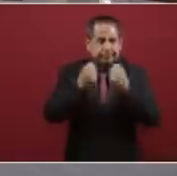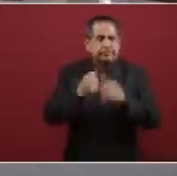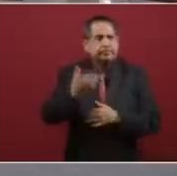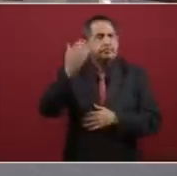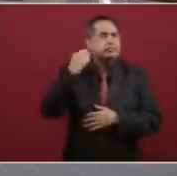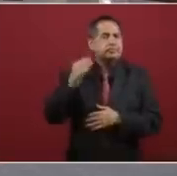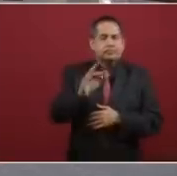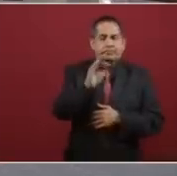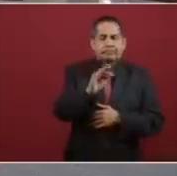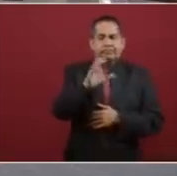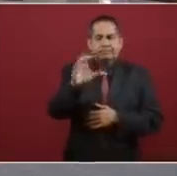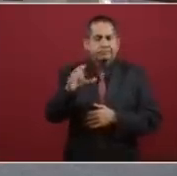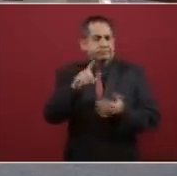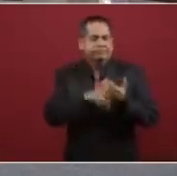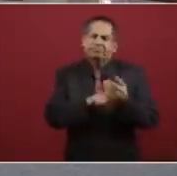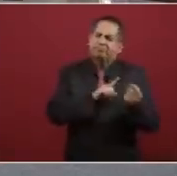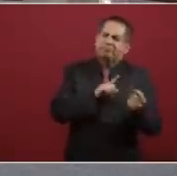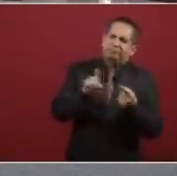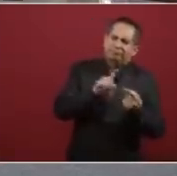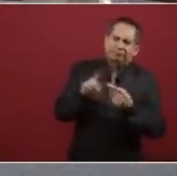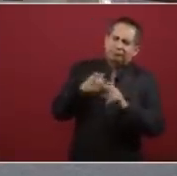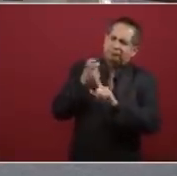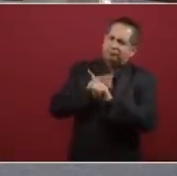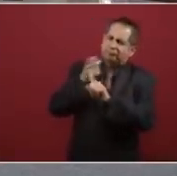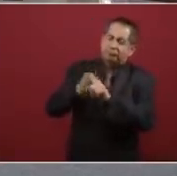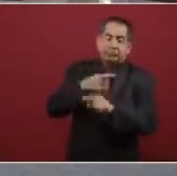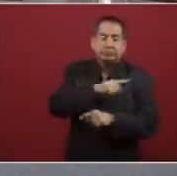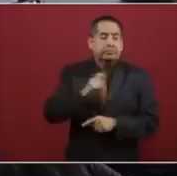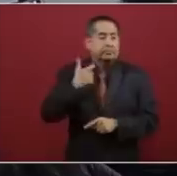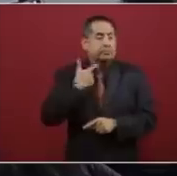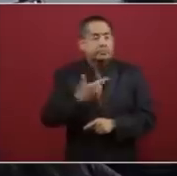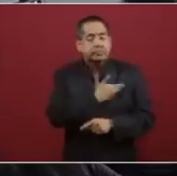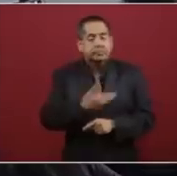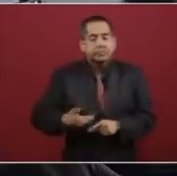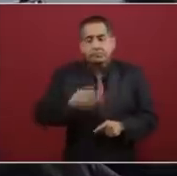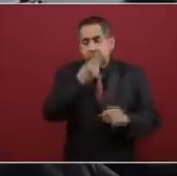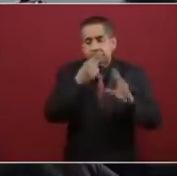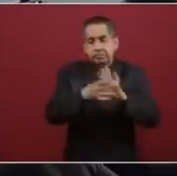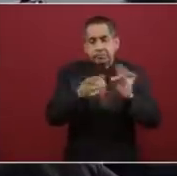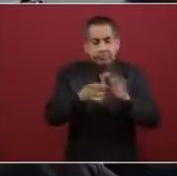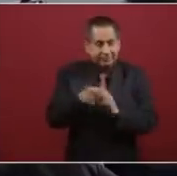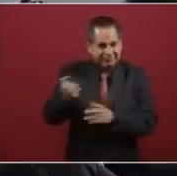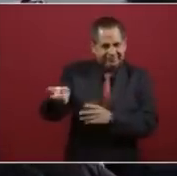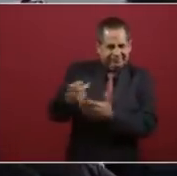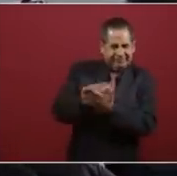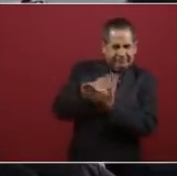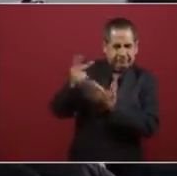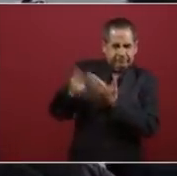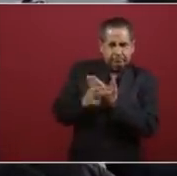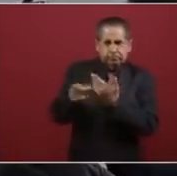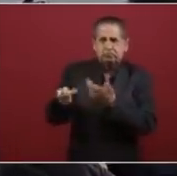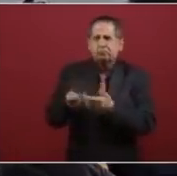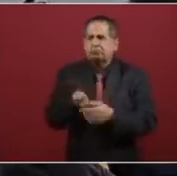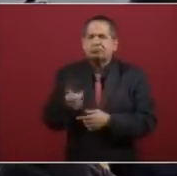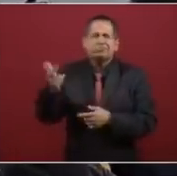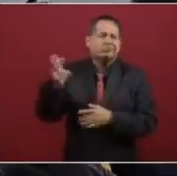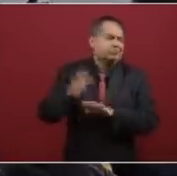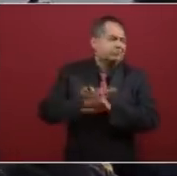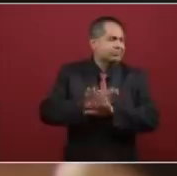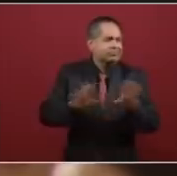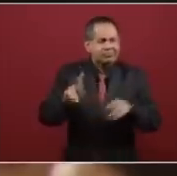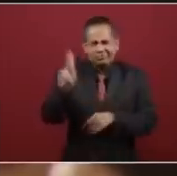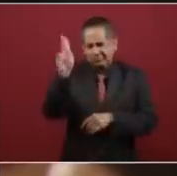sus principales críticos. El expresidente acaba de comentar el día de ayer que el programa es, lo catalogó como